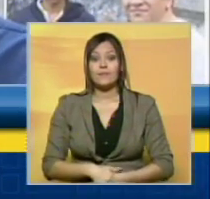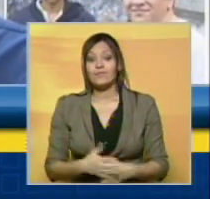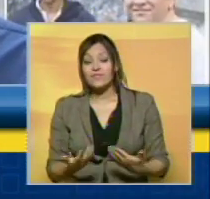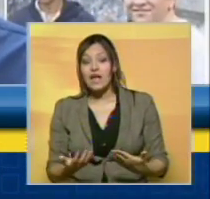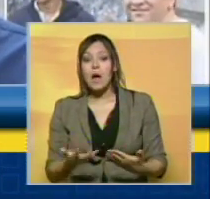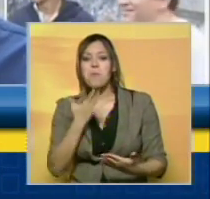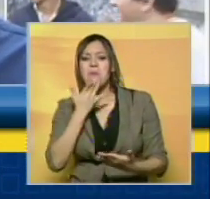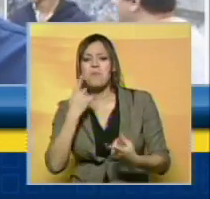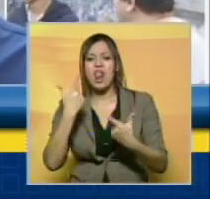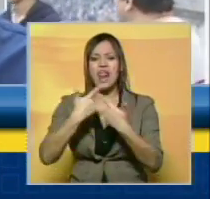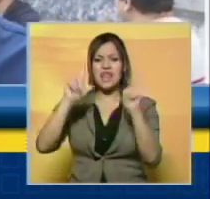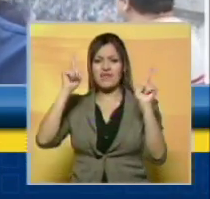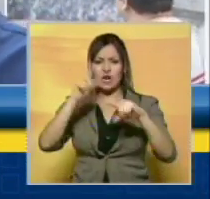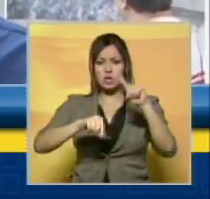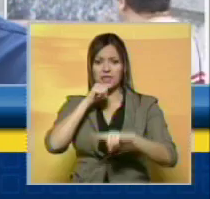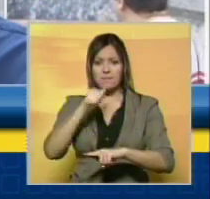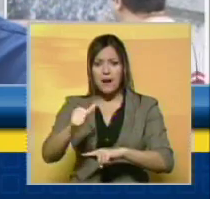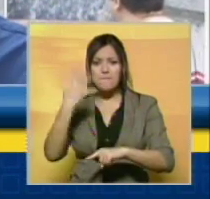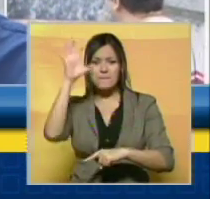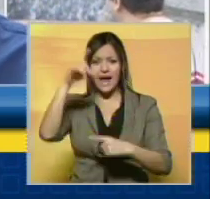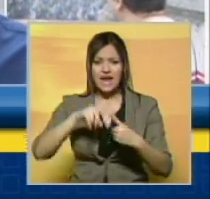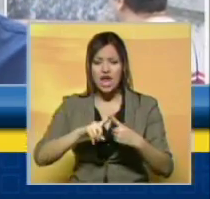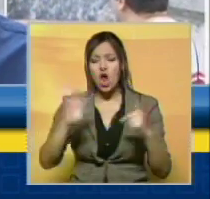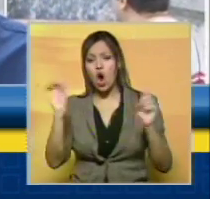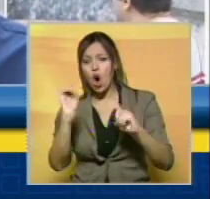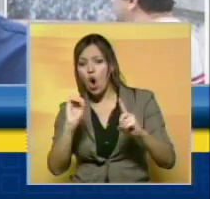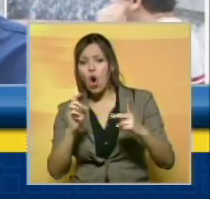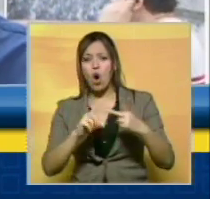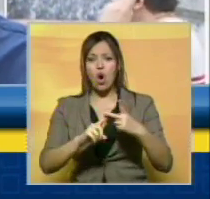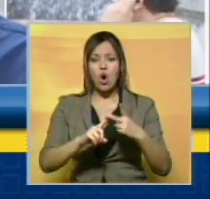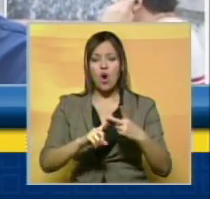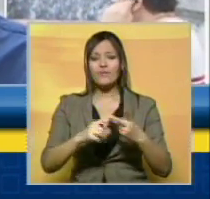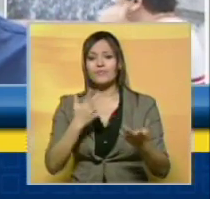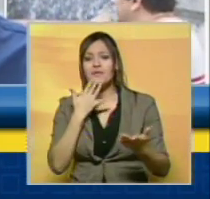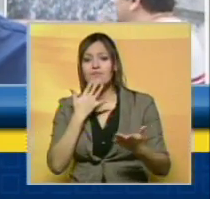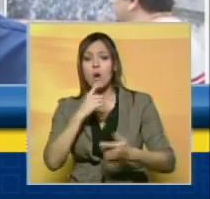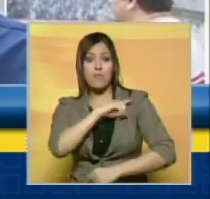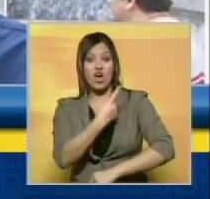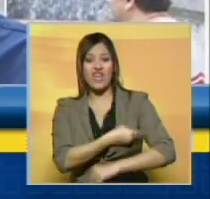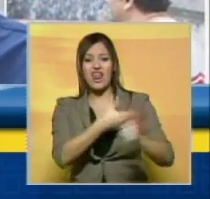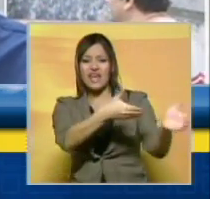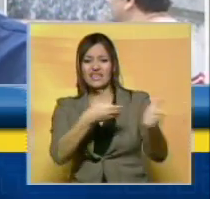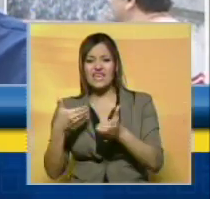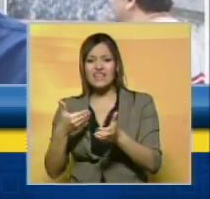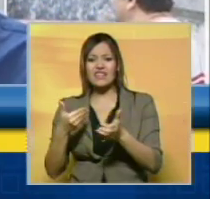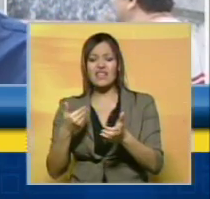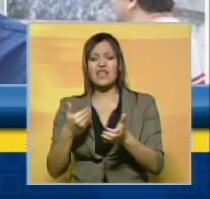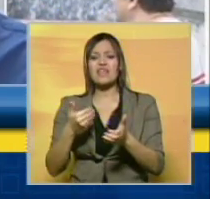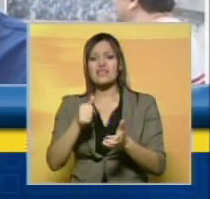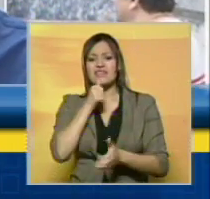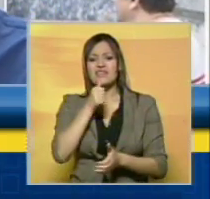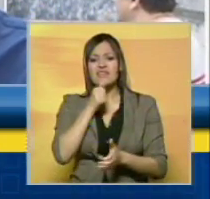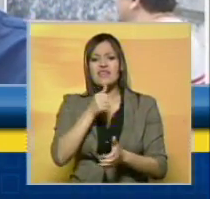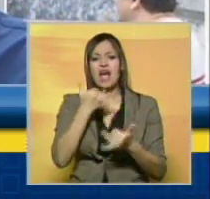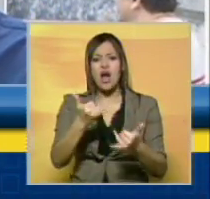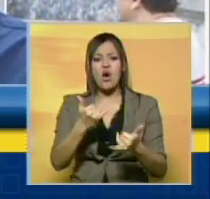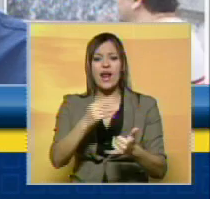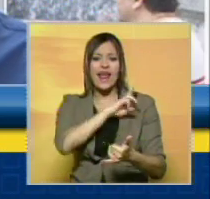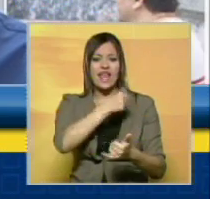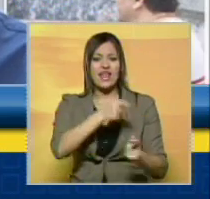la impunidad en el país, cuando se le quitan competencias a los poderes para colocarlos en manos